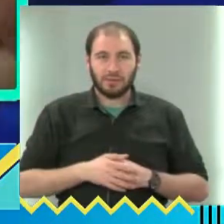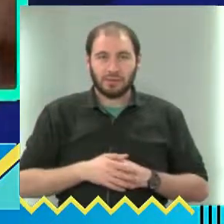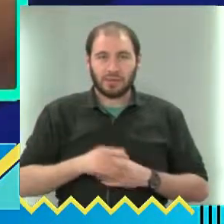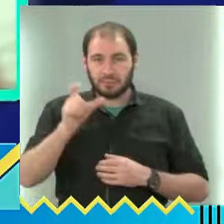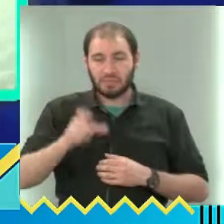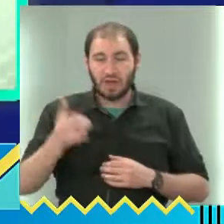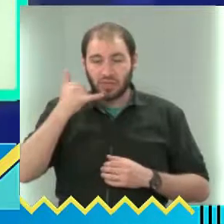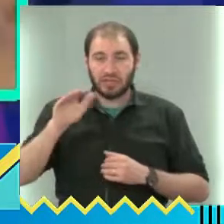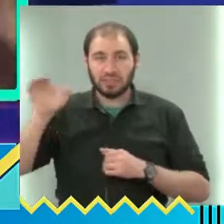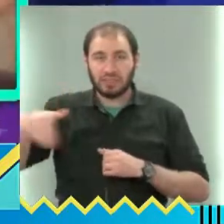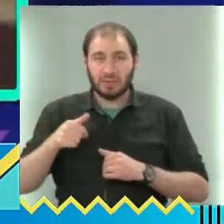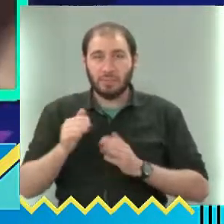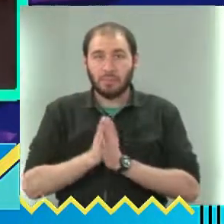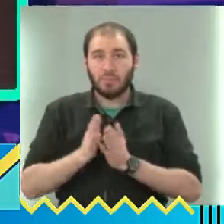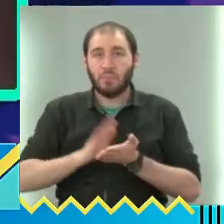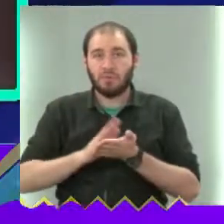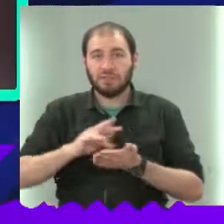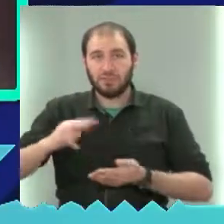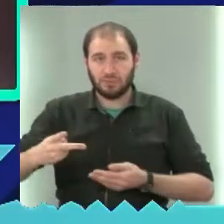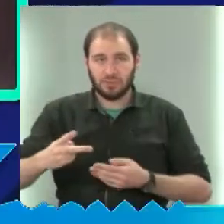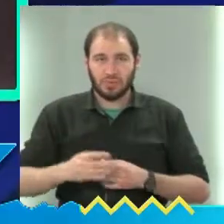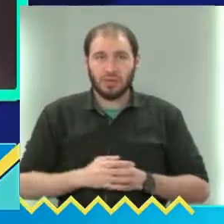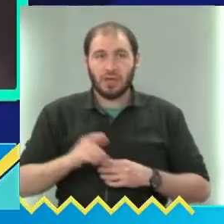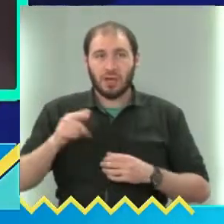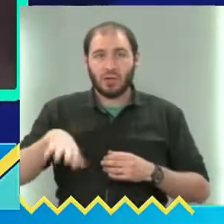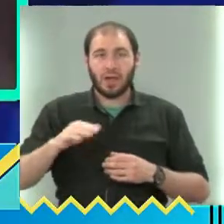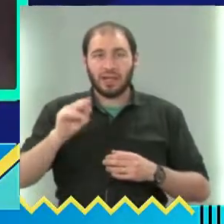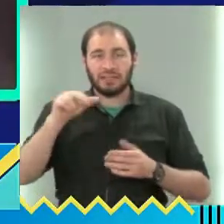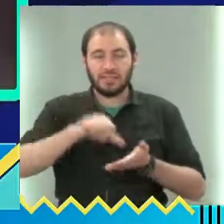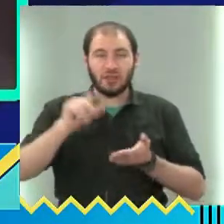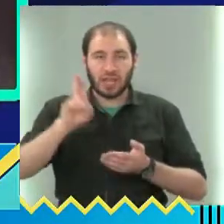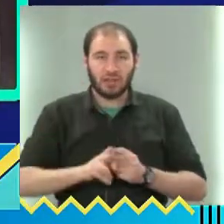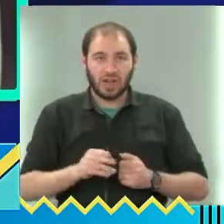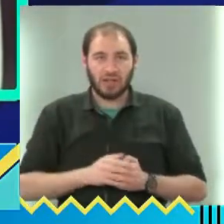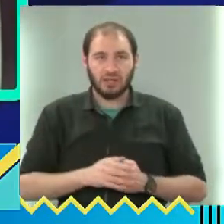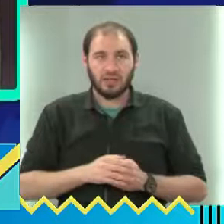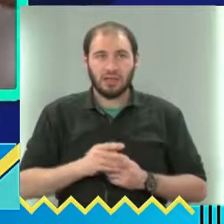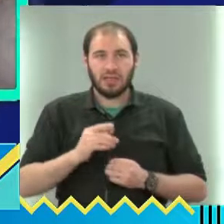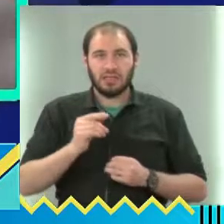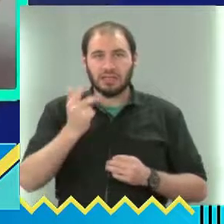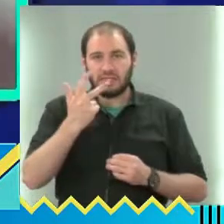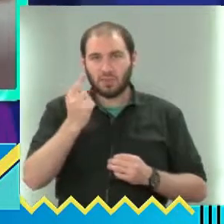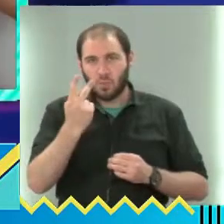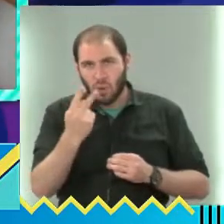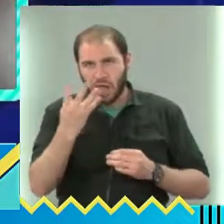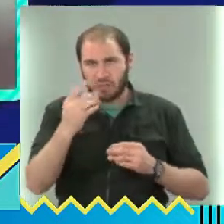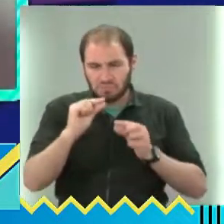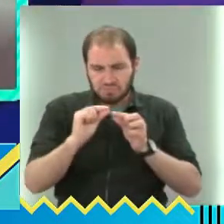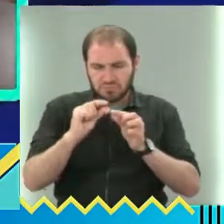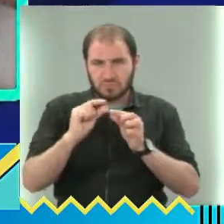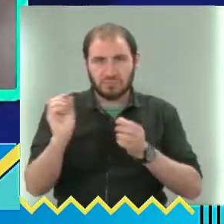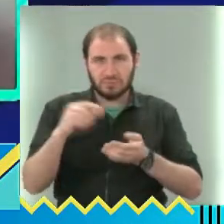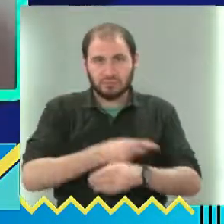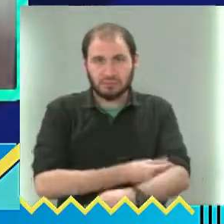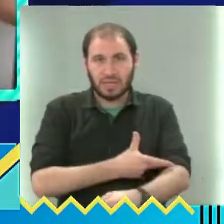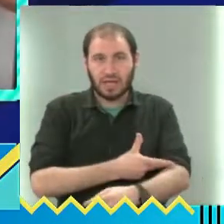al donante, se le solicita una segunda muestra, ahí mismo en el centro regional, que es apenas unos 3-4 mililitros de sangre de extracción,